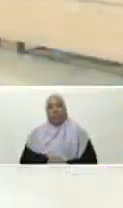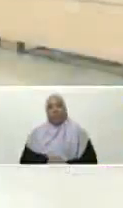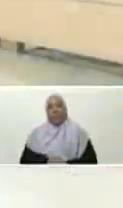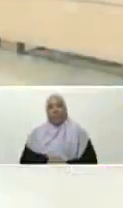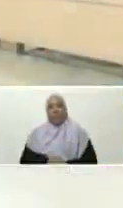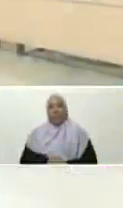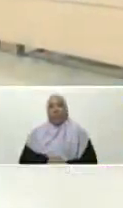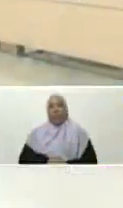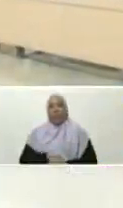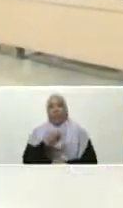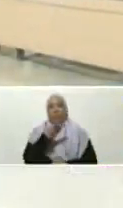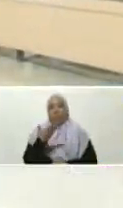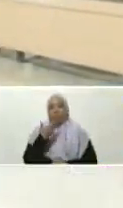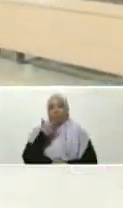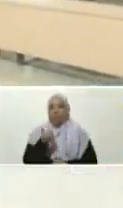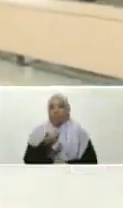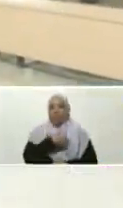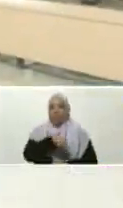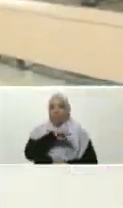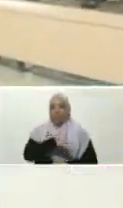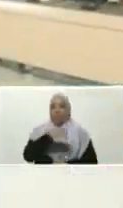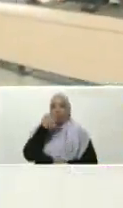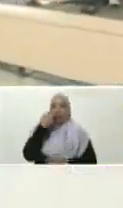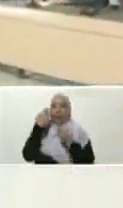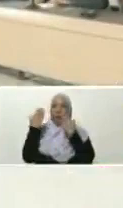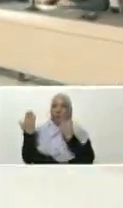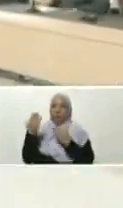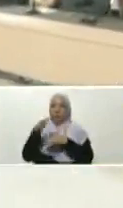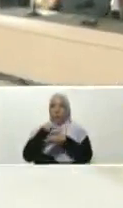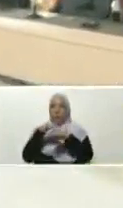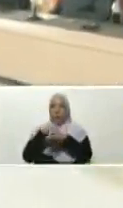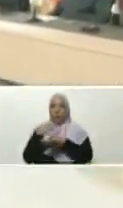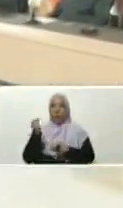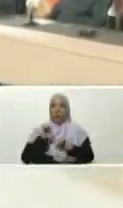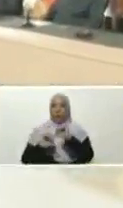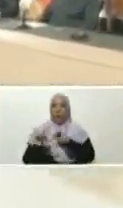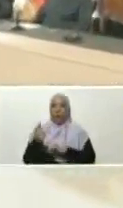Palabras del excelentísimo señor John Briceño, primer ministro de Belice.